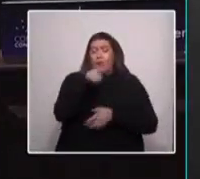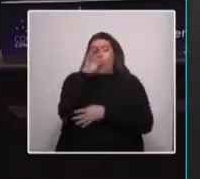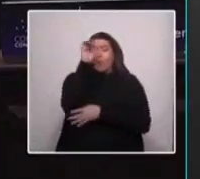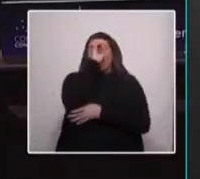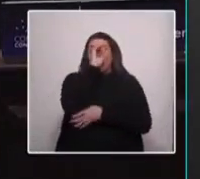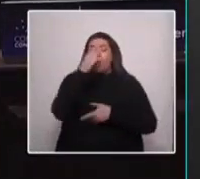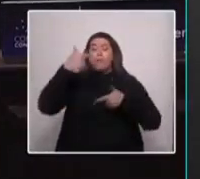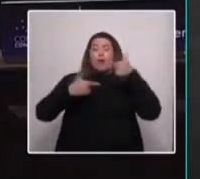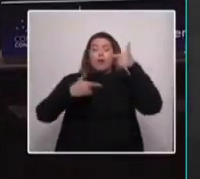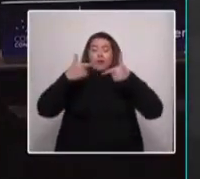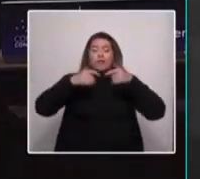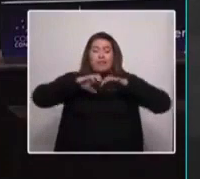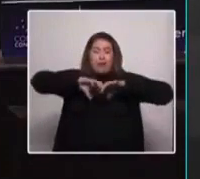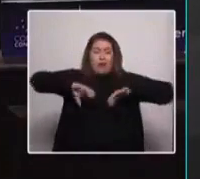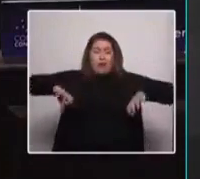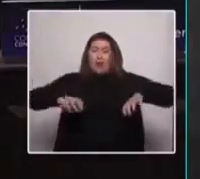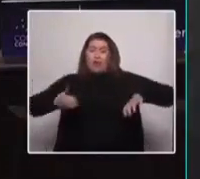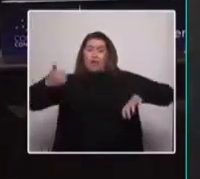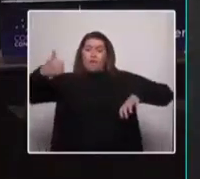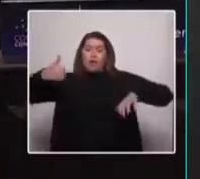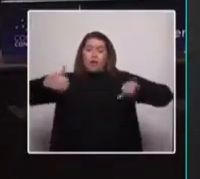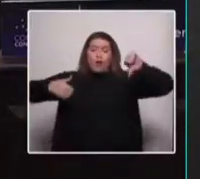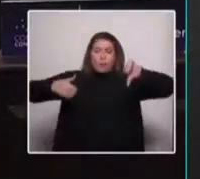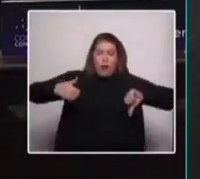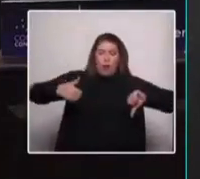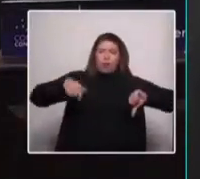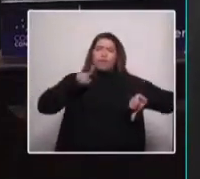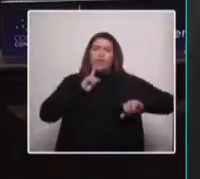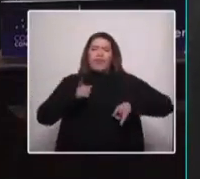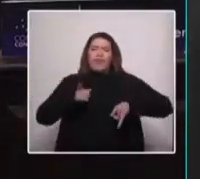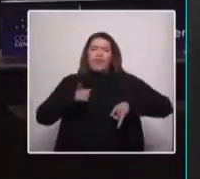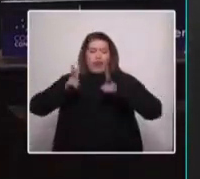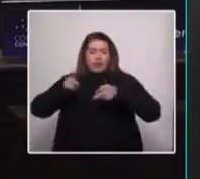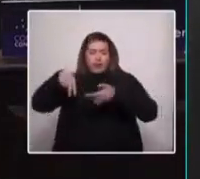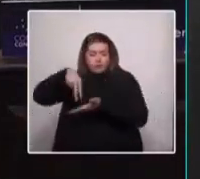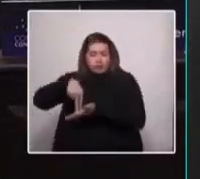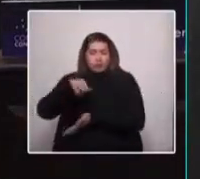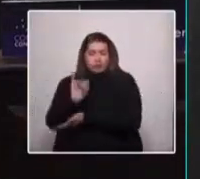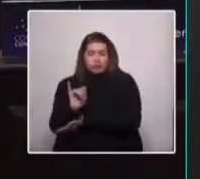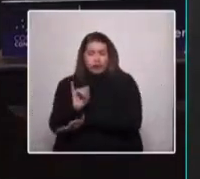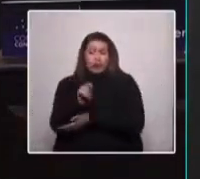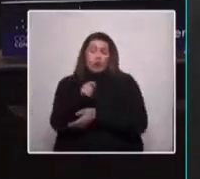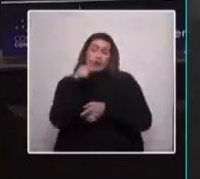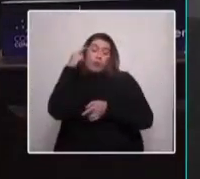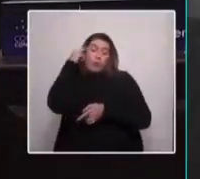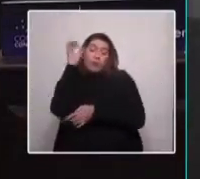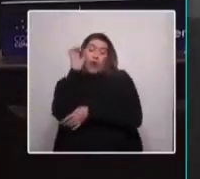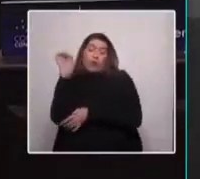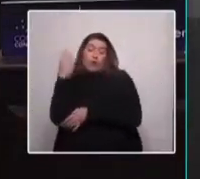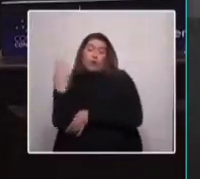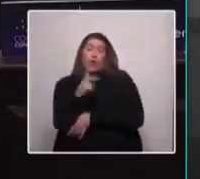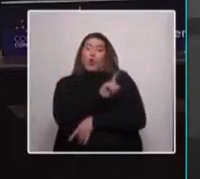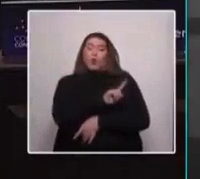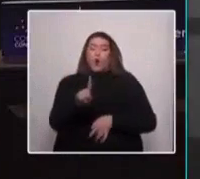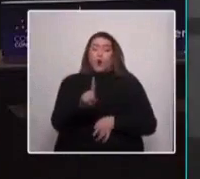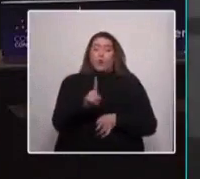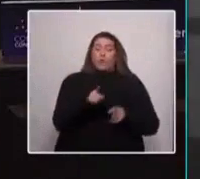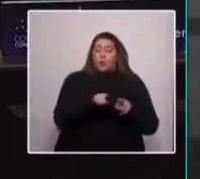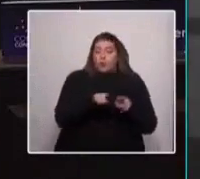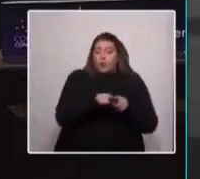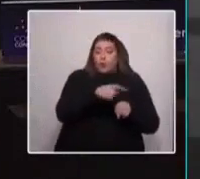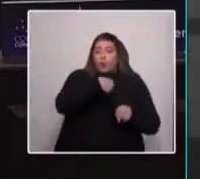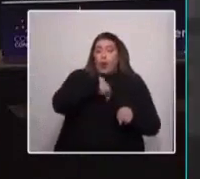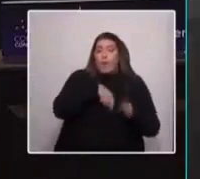comisiones, la comisión de reglamento. O sea, es imprescindible establecer las reglas en las cuales se va a participar,